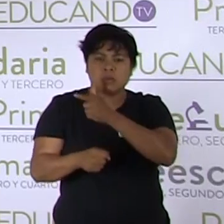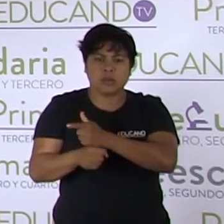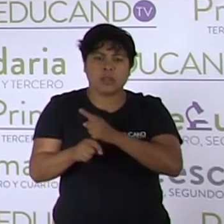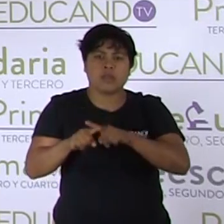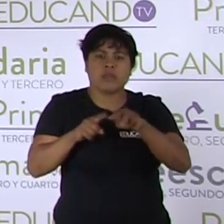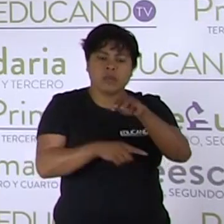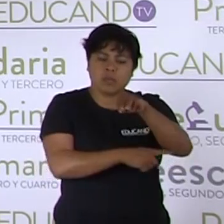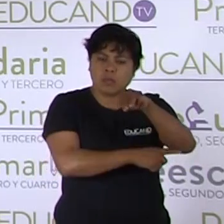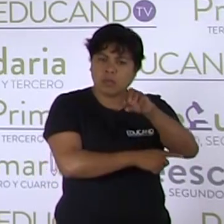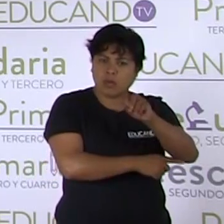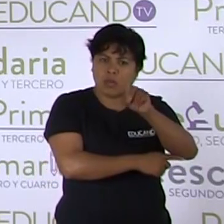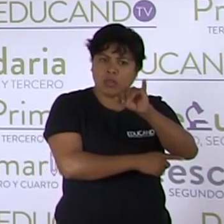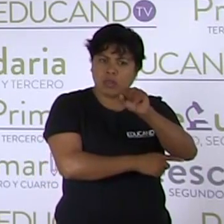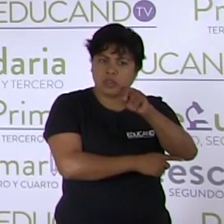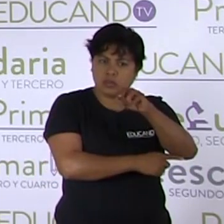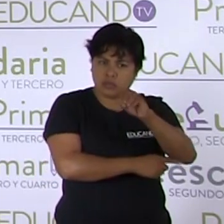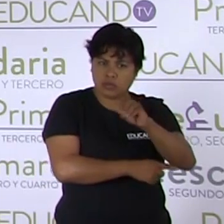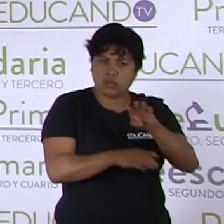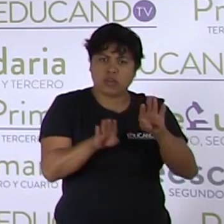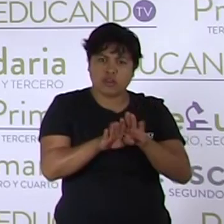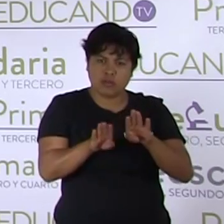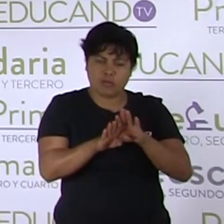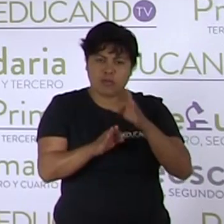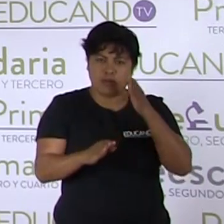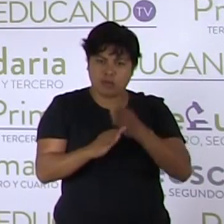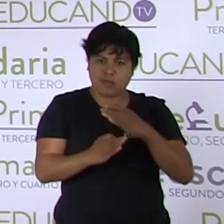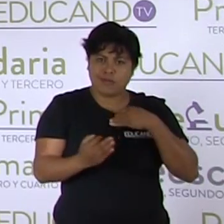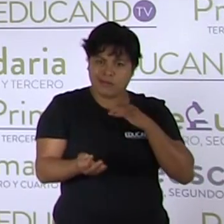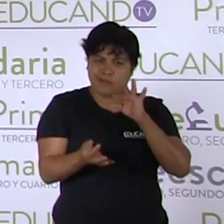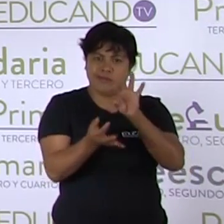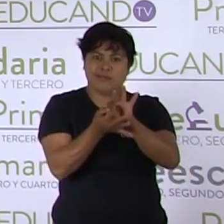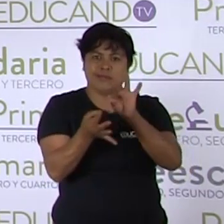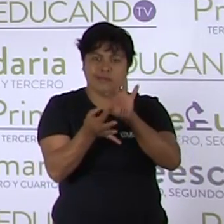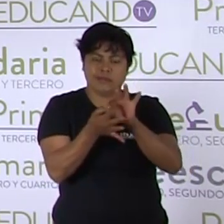modismos como los que te voy a ir diciendo.